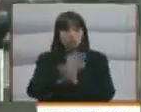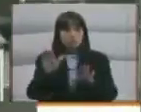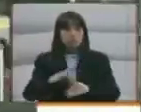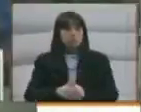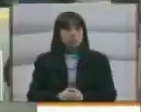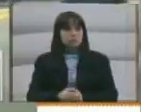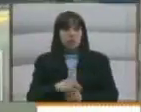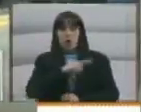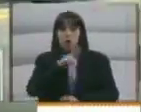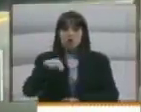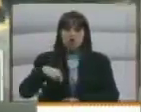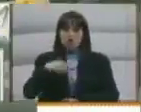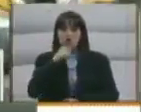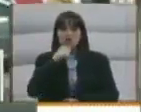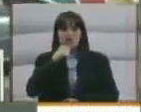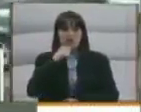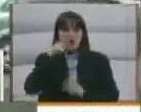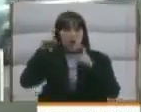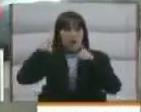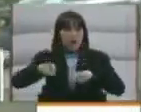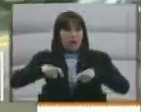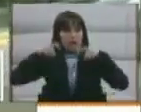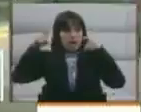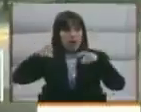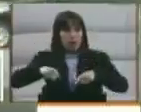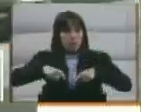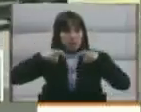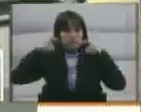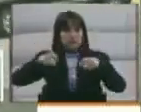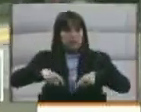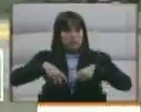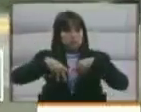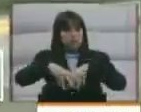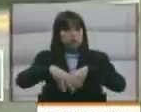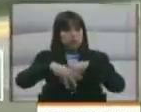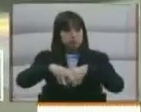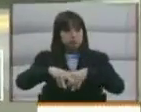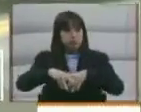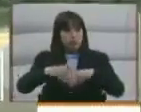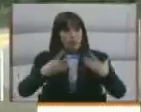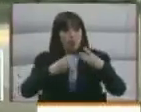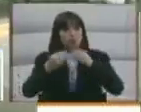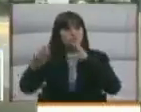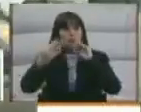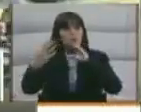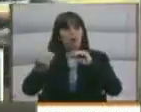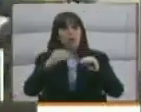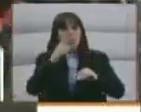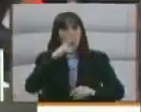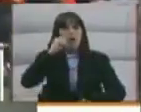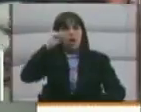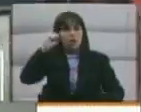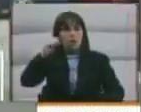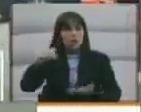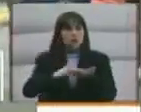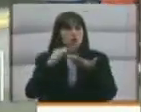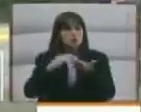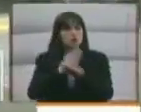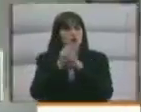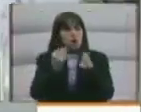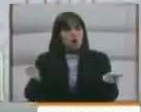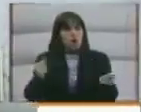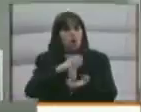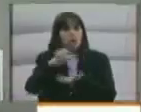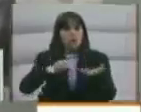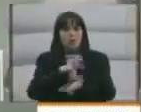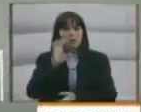Nosotros somos un asentamiento de campesinos para conversar con el presidente Maduro para resolver los problemas del país conjuntamente.